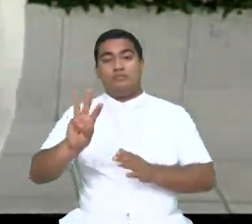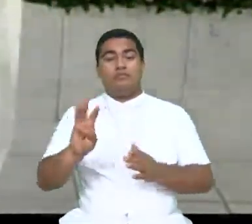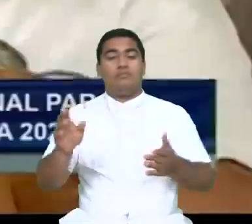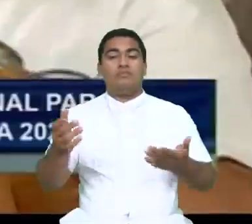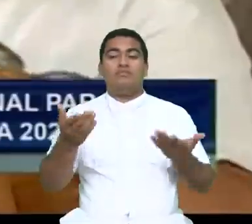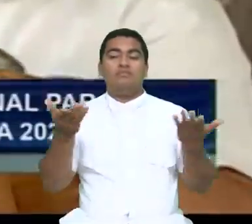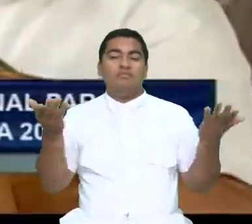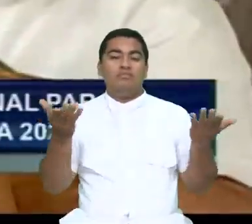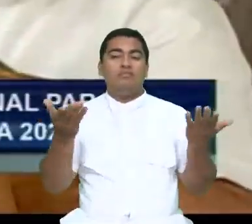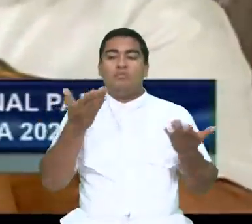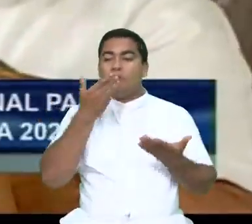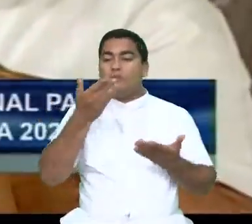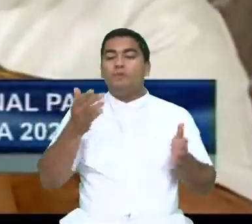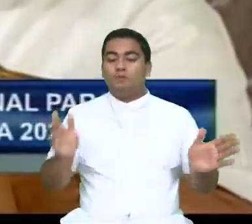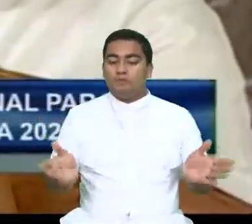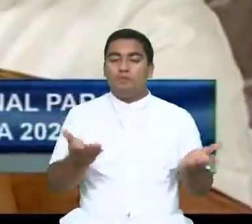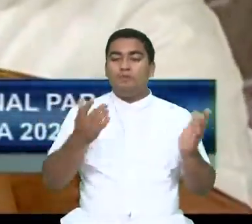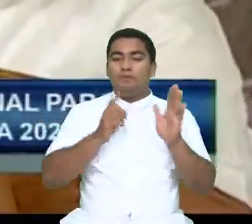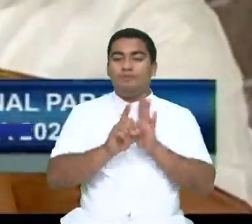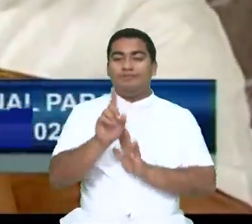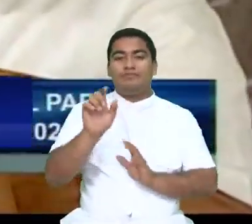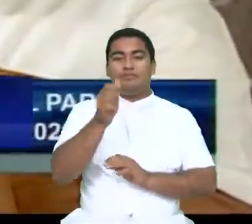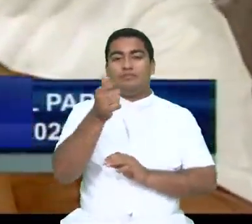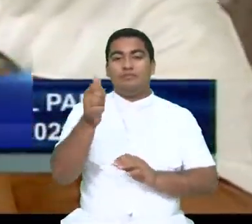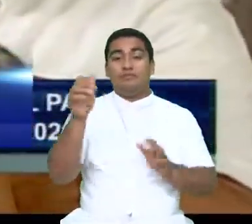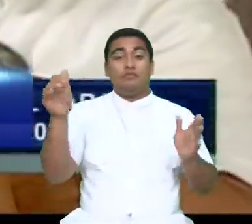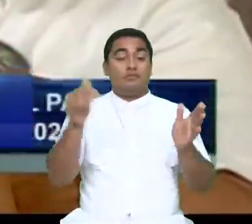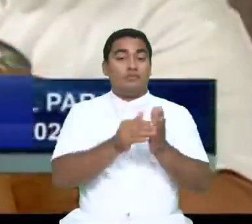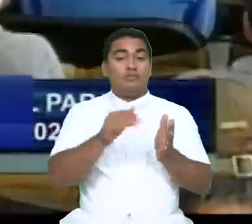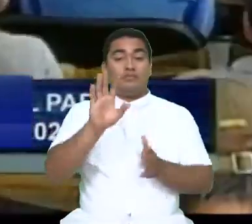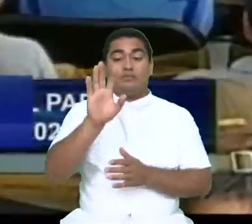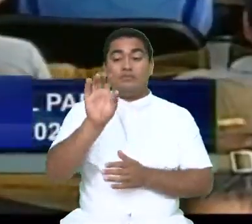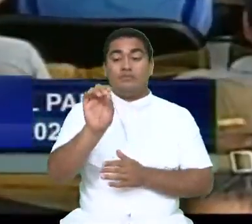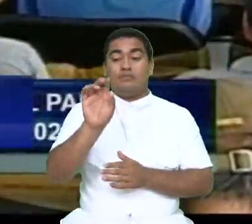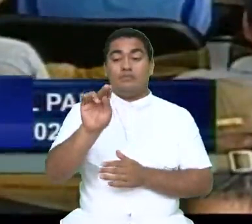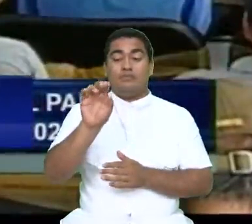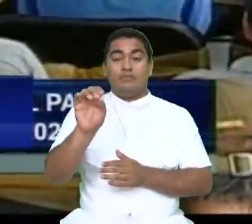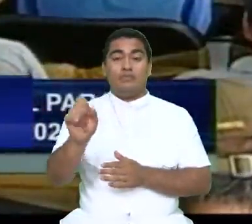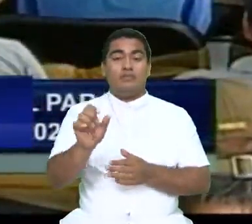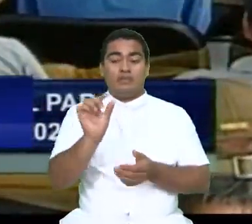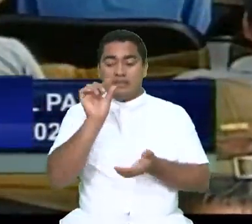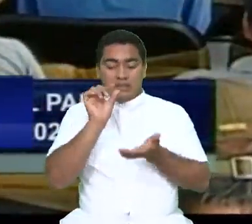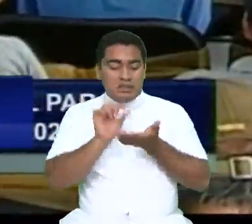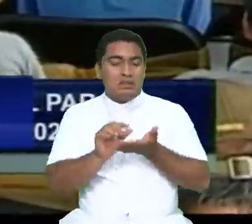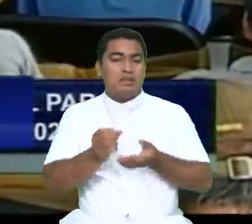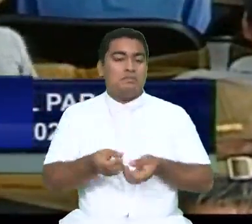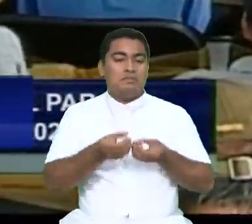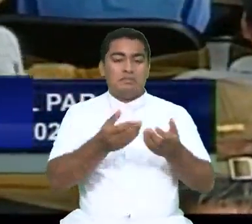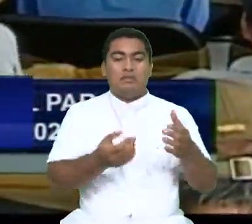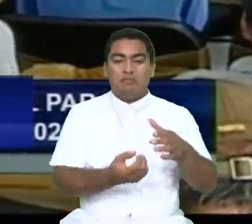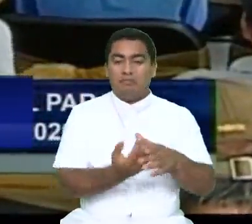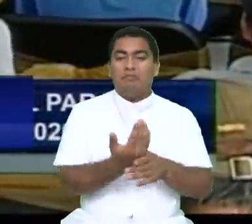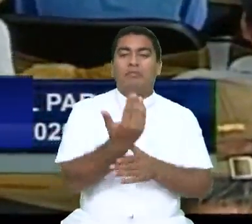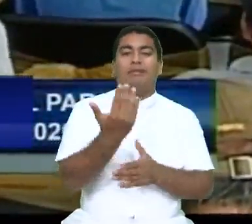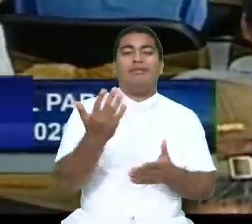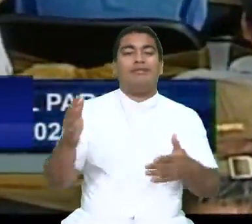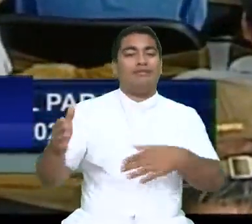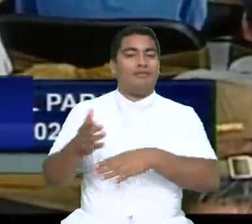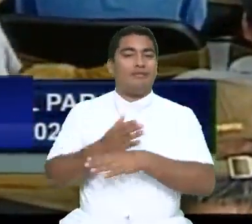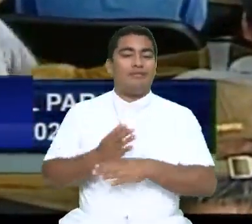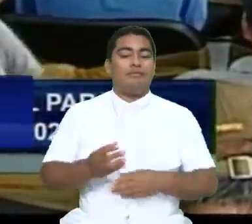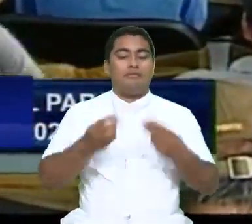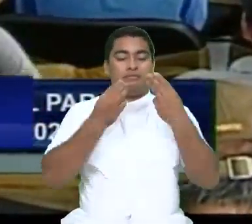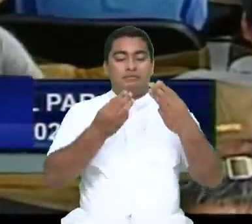rubro. Entregaremos 6.000 bonos tecnológicos entre semillas, plántulas e insumos para